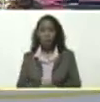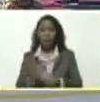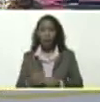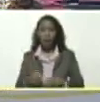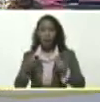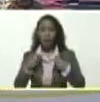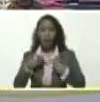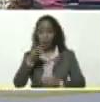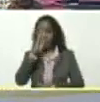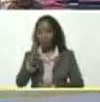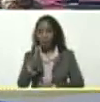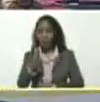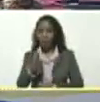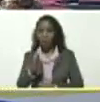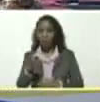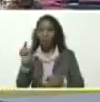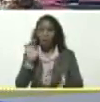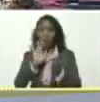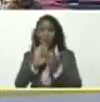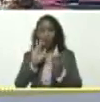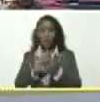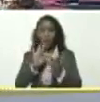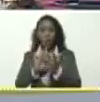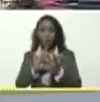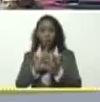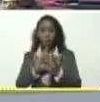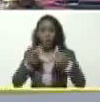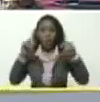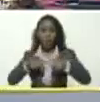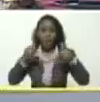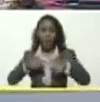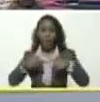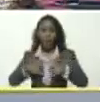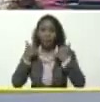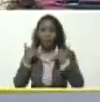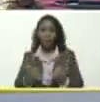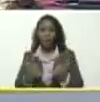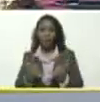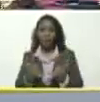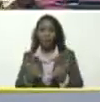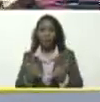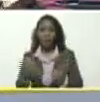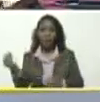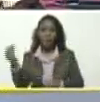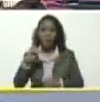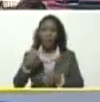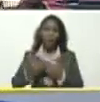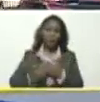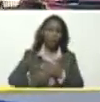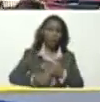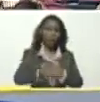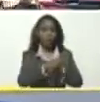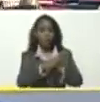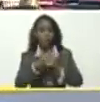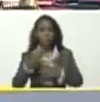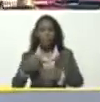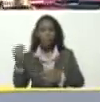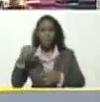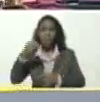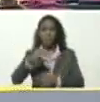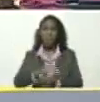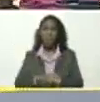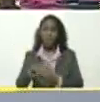directo, conectados desde aquí y desde allá, y más allá y más acullá. ¿Qué